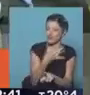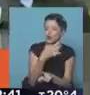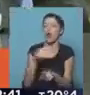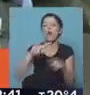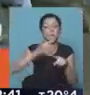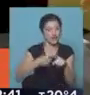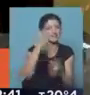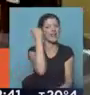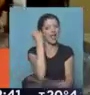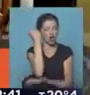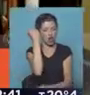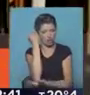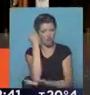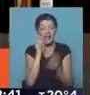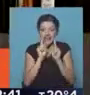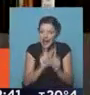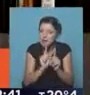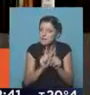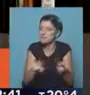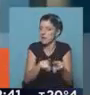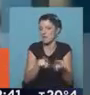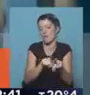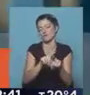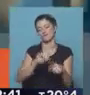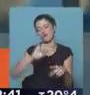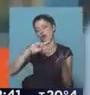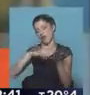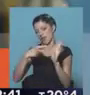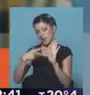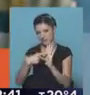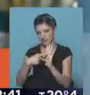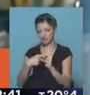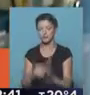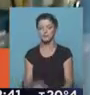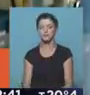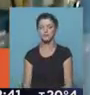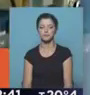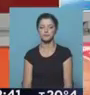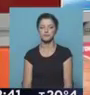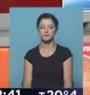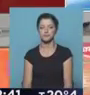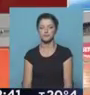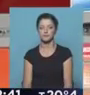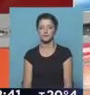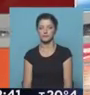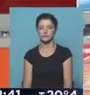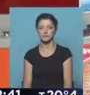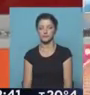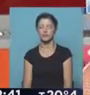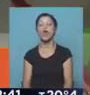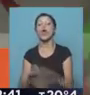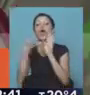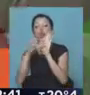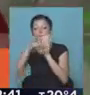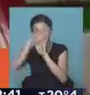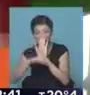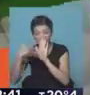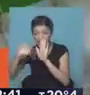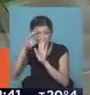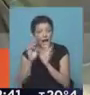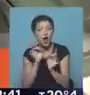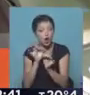es donde empieza el conflicto. Fíjate vos que el ranking de países que más contaminan tiene que ver